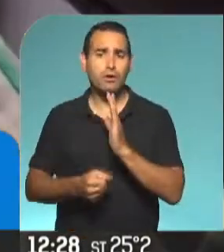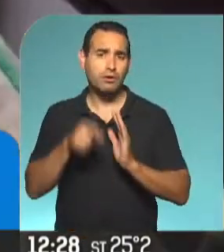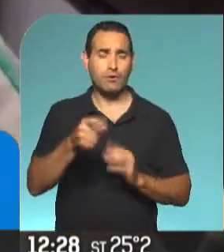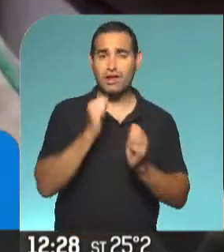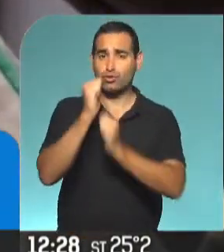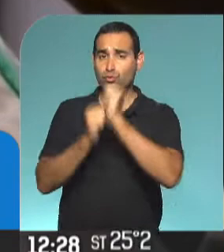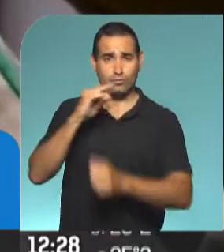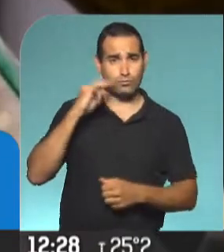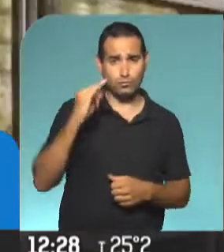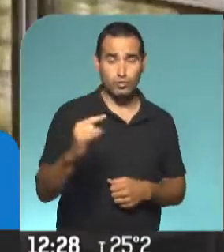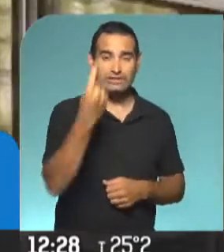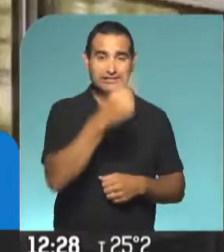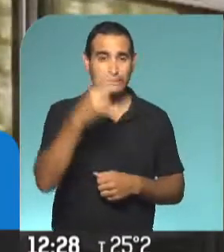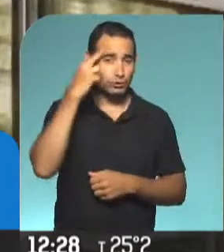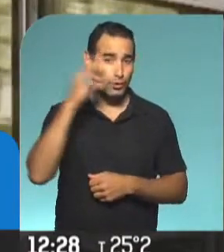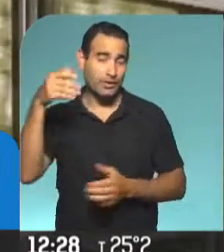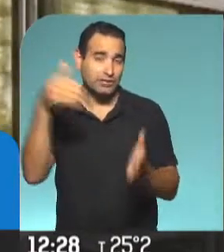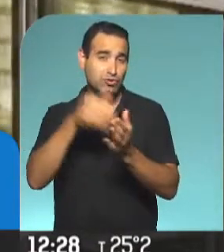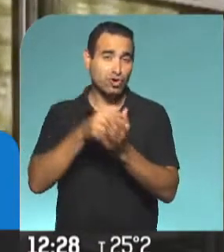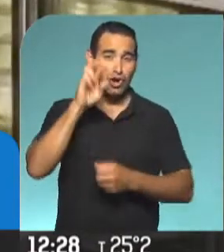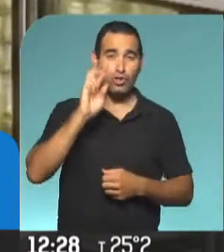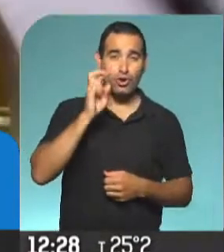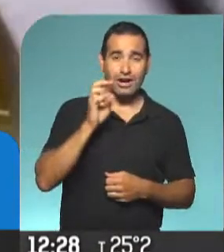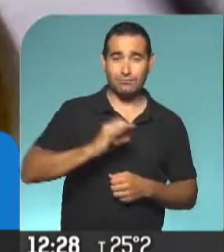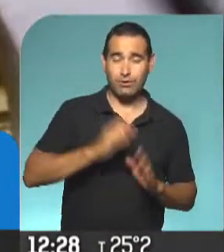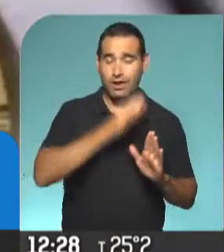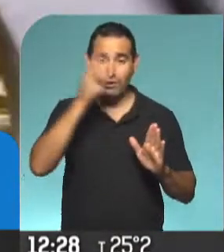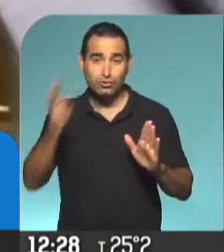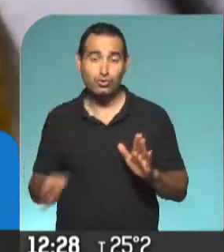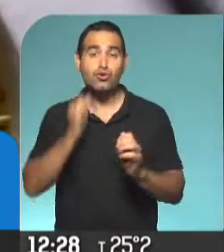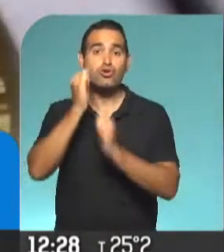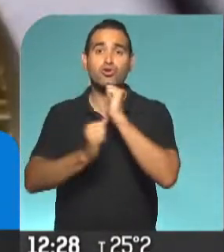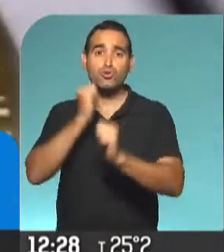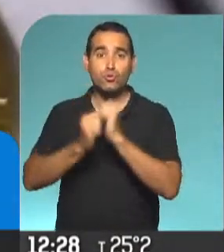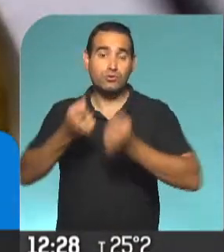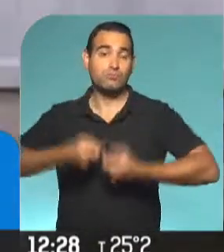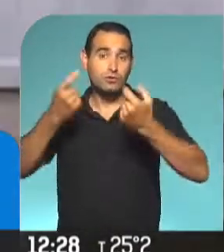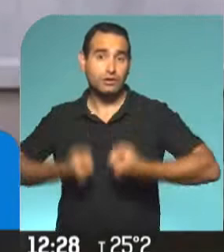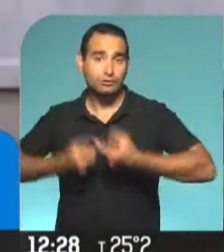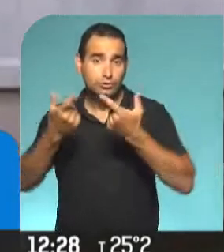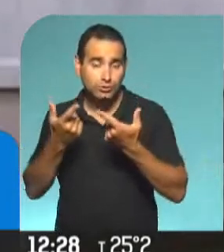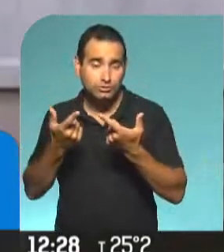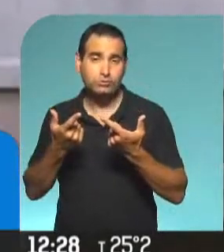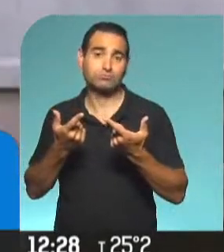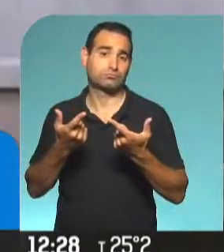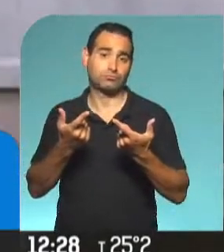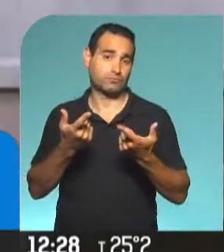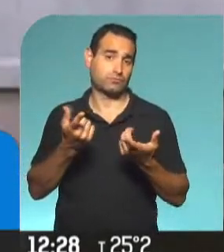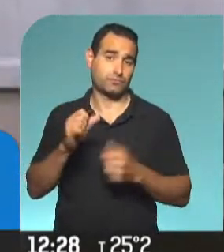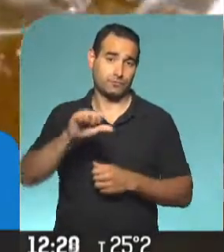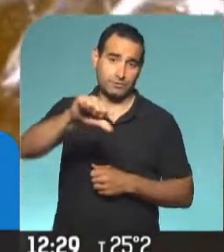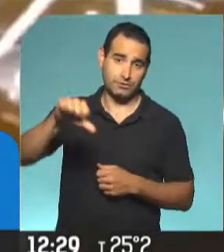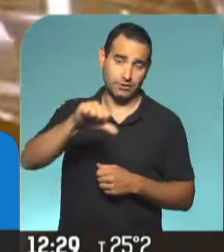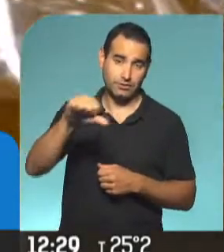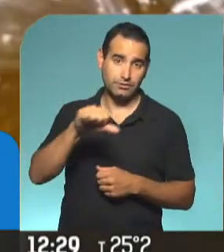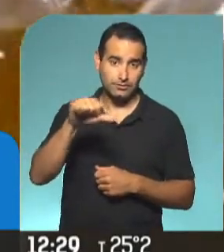la industria hasta 190 millones de dólares por año que la industria de exportación del sector oleaginoso